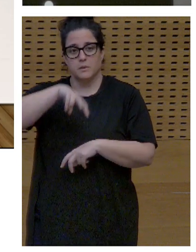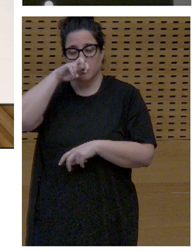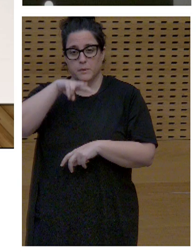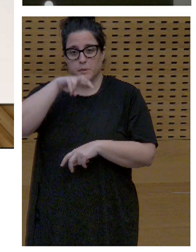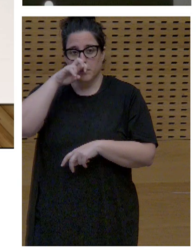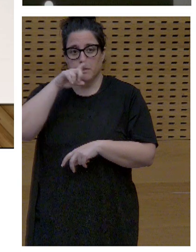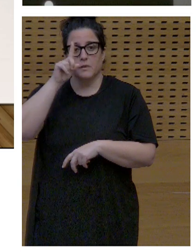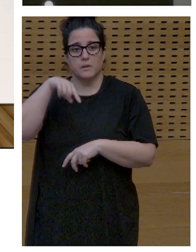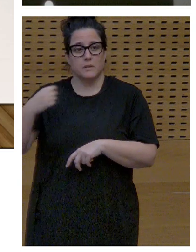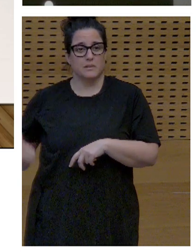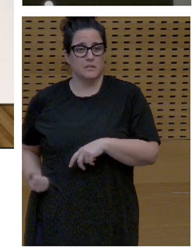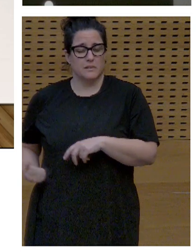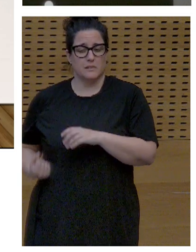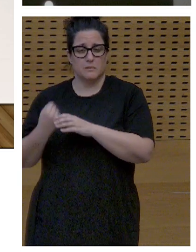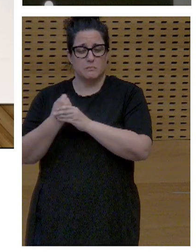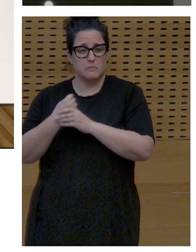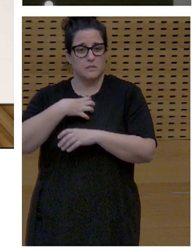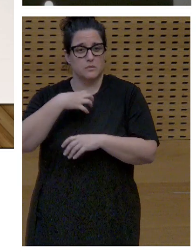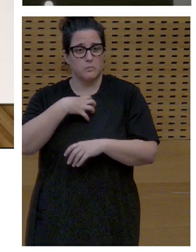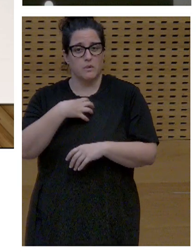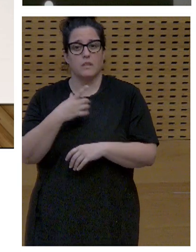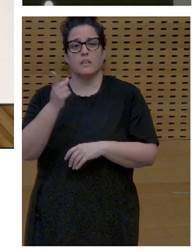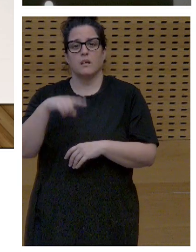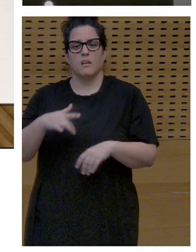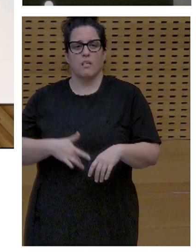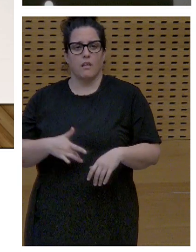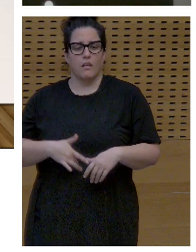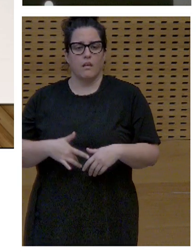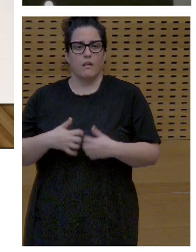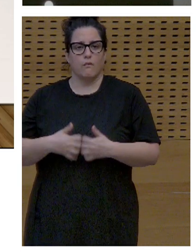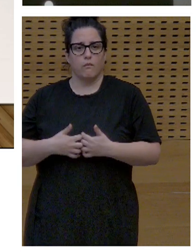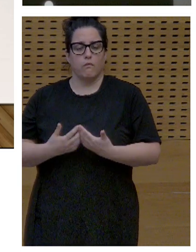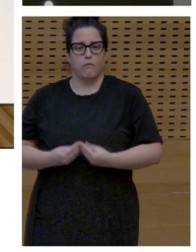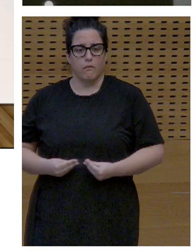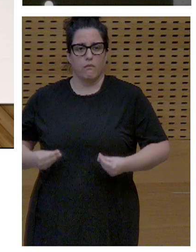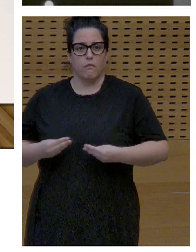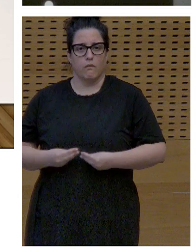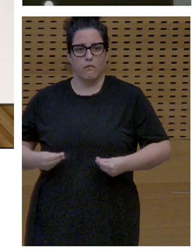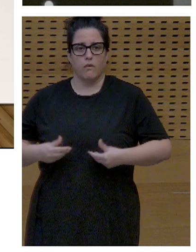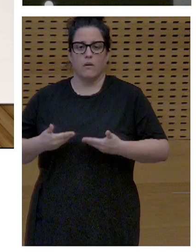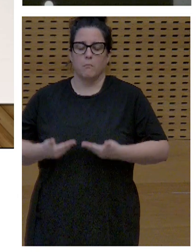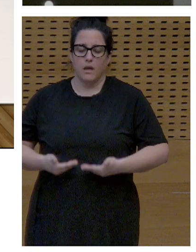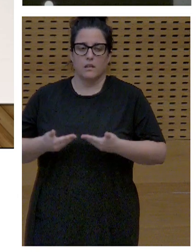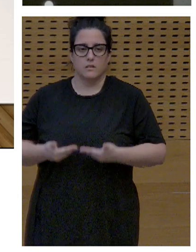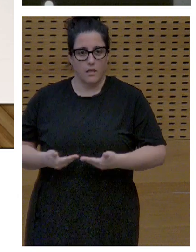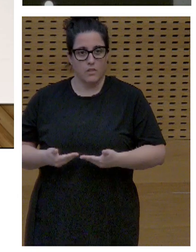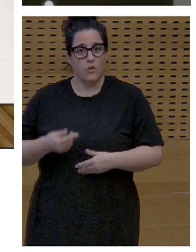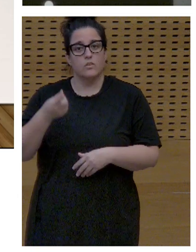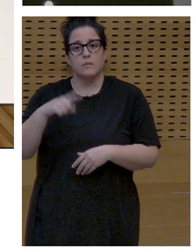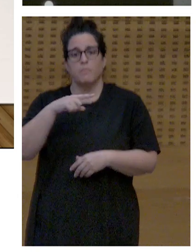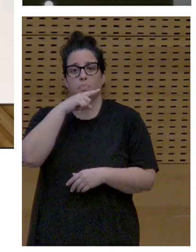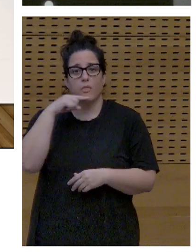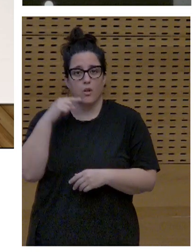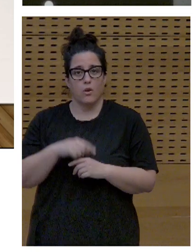el estreñimiento, las digestiones pesadas, el dolor, que es otro síntoma frecuente